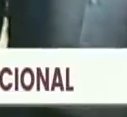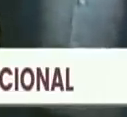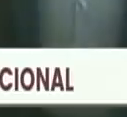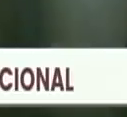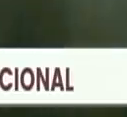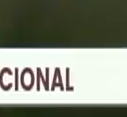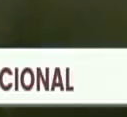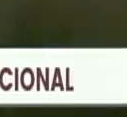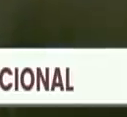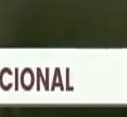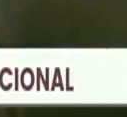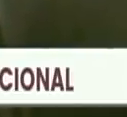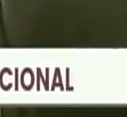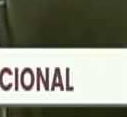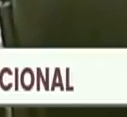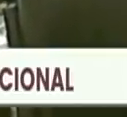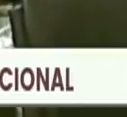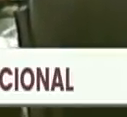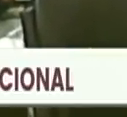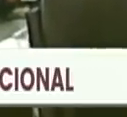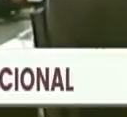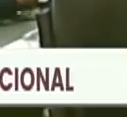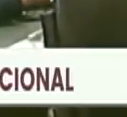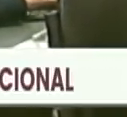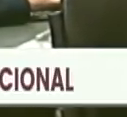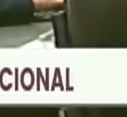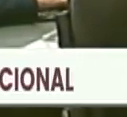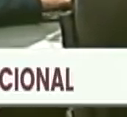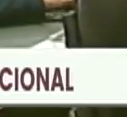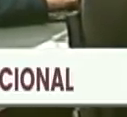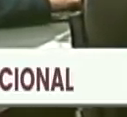que van a ser discutidos y que ya han sido acogidos por el Parlamento Nacional.